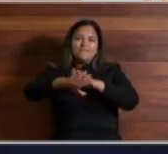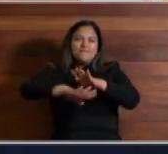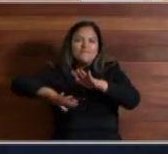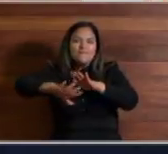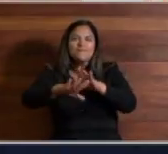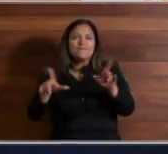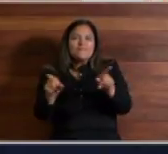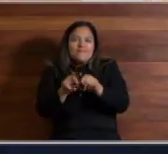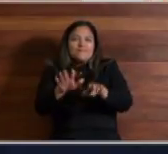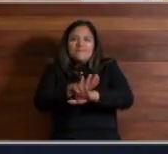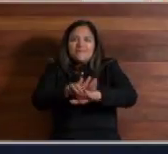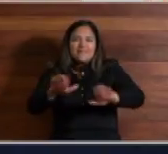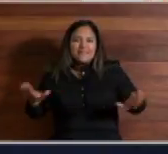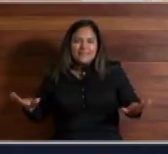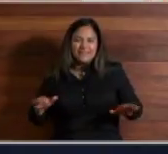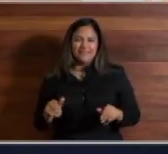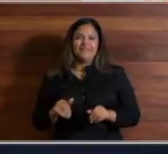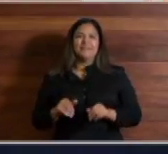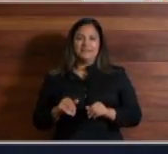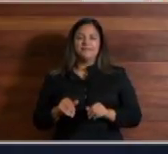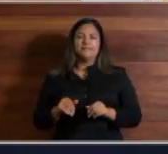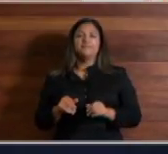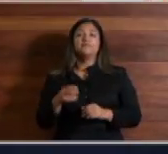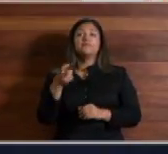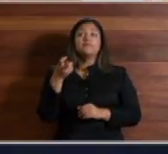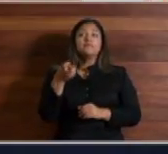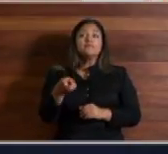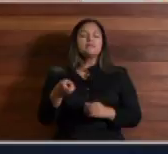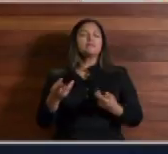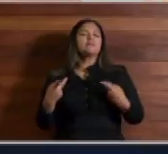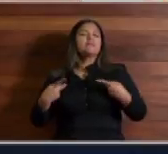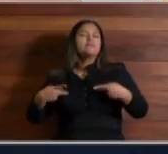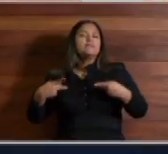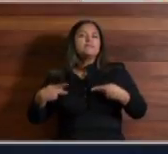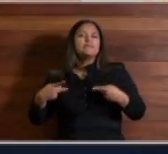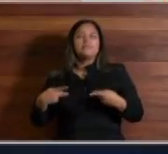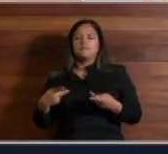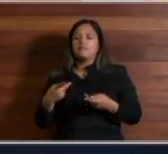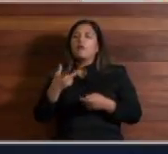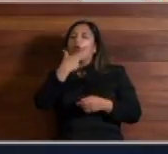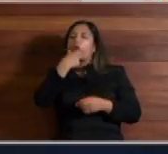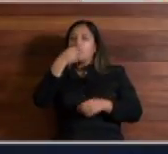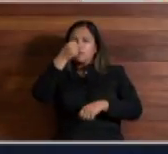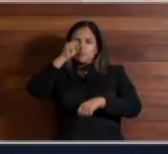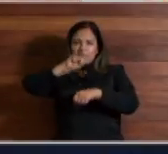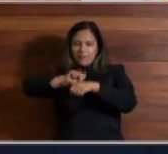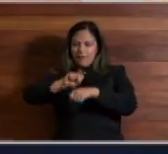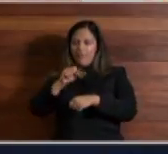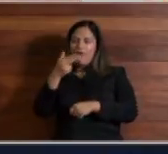esta secrecía que le permite al secretario de Hacienda,